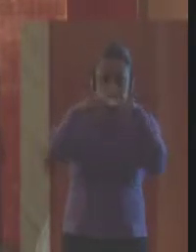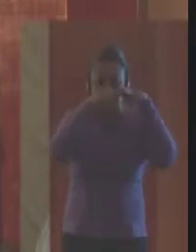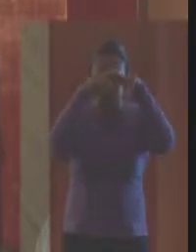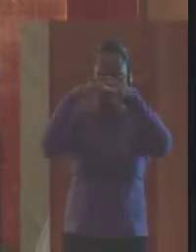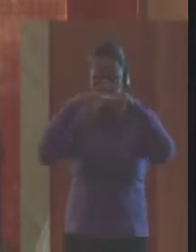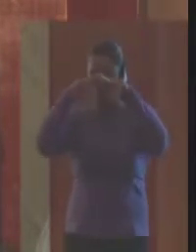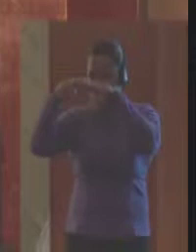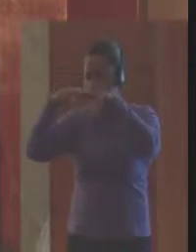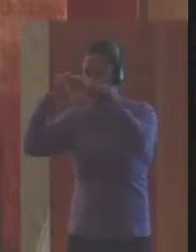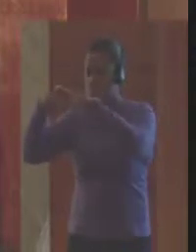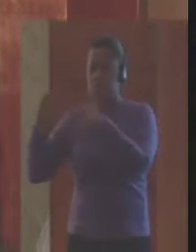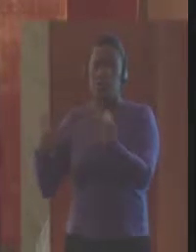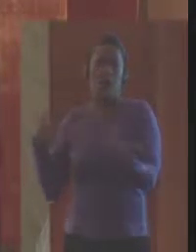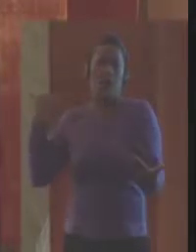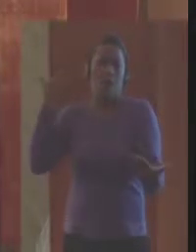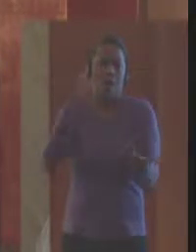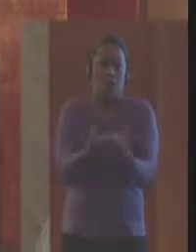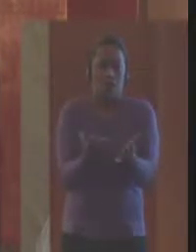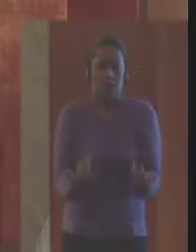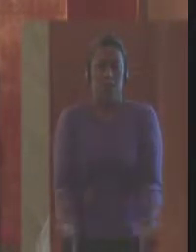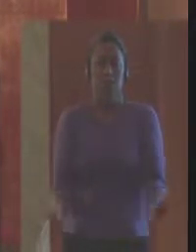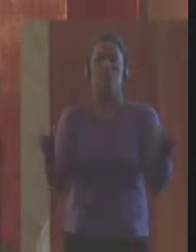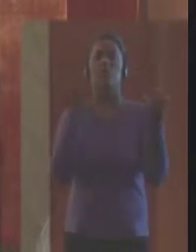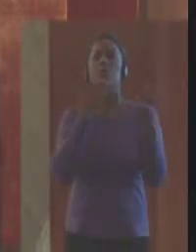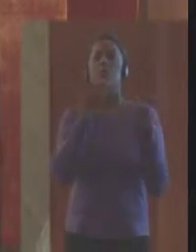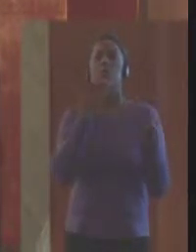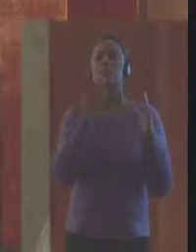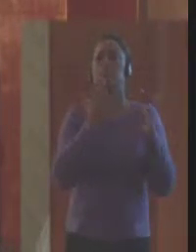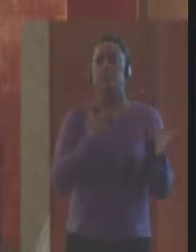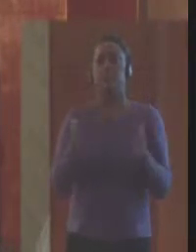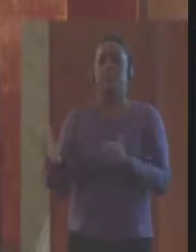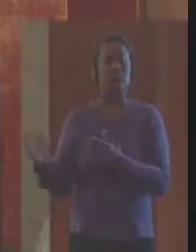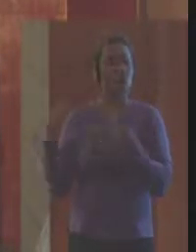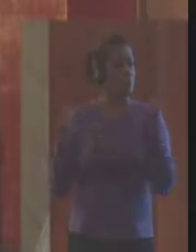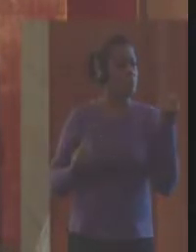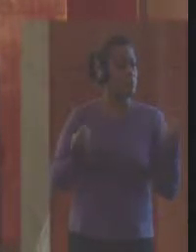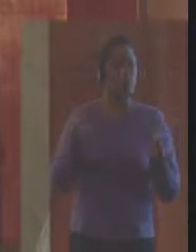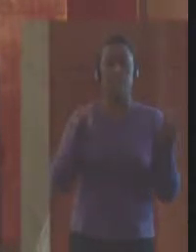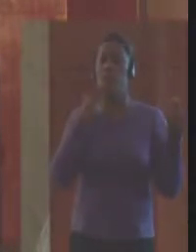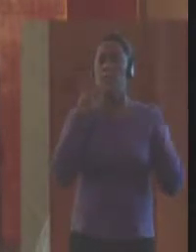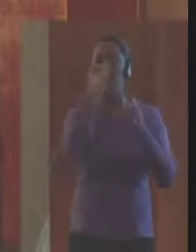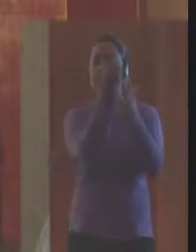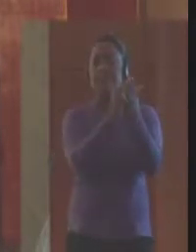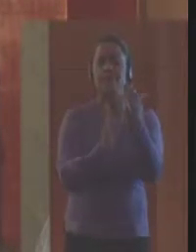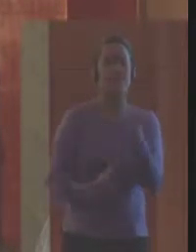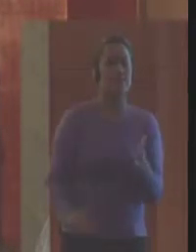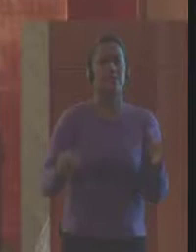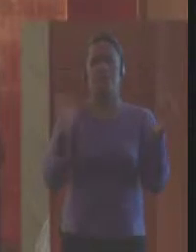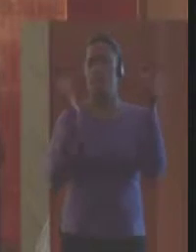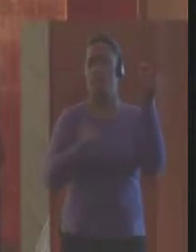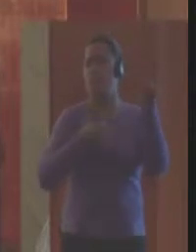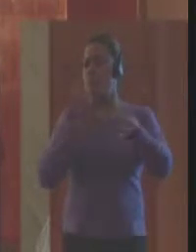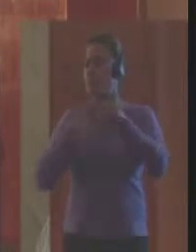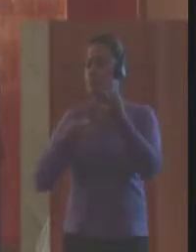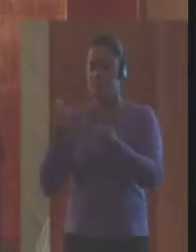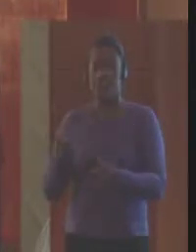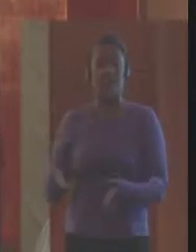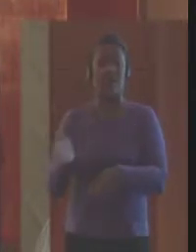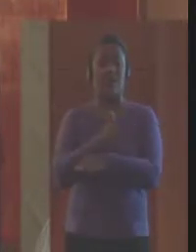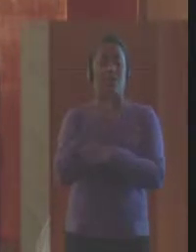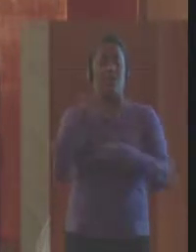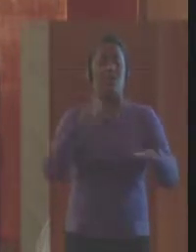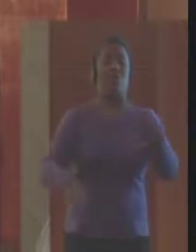riesgos, que nos han llevado a estudios que establecen claramente los espectros de diseño, las zonas donde está la respuesta